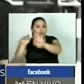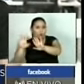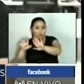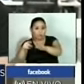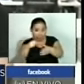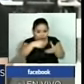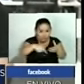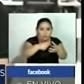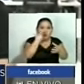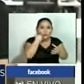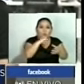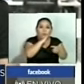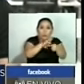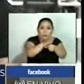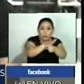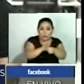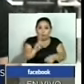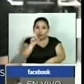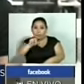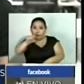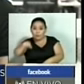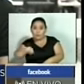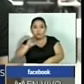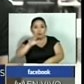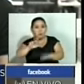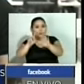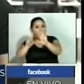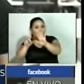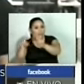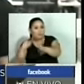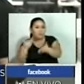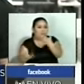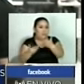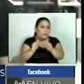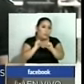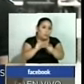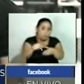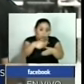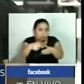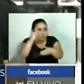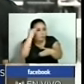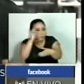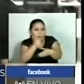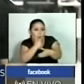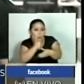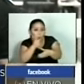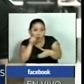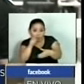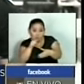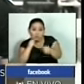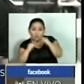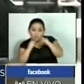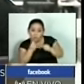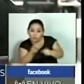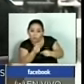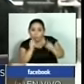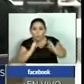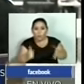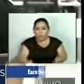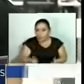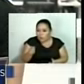COVID positivo y otros 1.336 fallecidos más probables para coronavirus. Es decir, el gobierno maneja una cifra de al